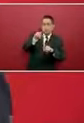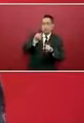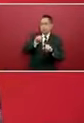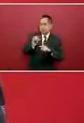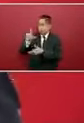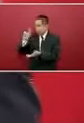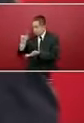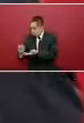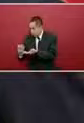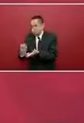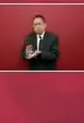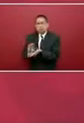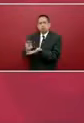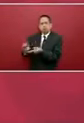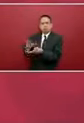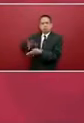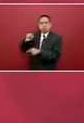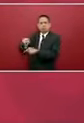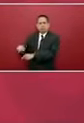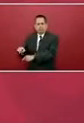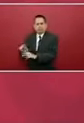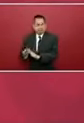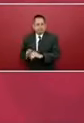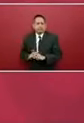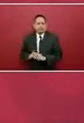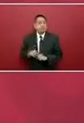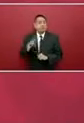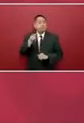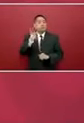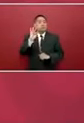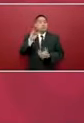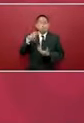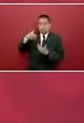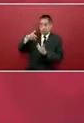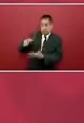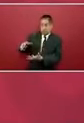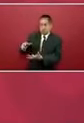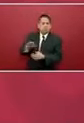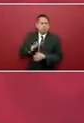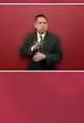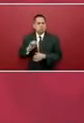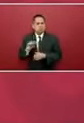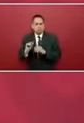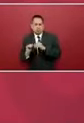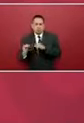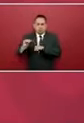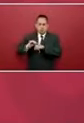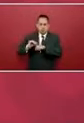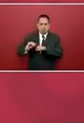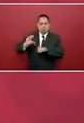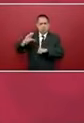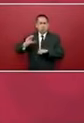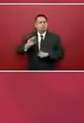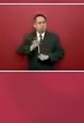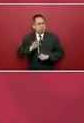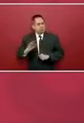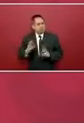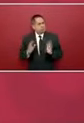si liberamos fondos, podemos subirle y no solo